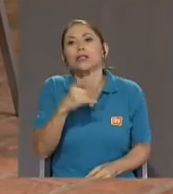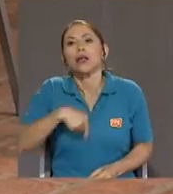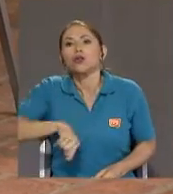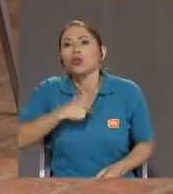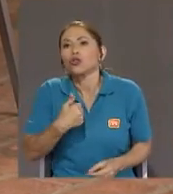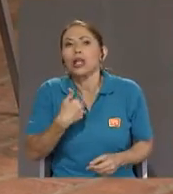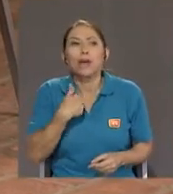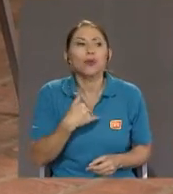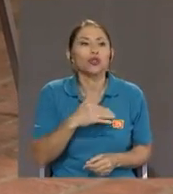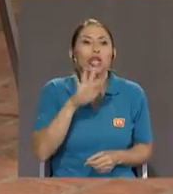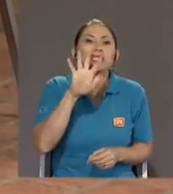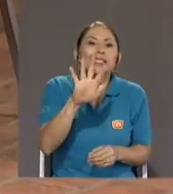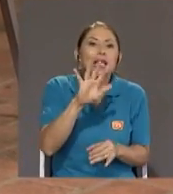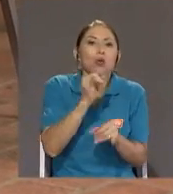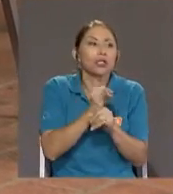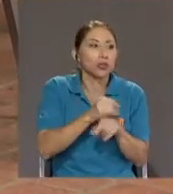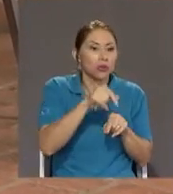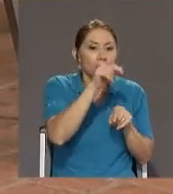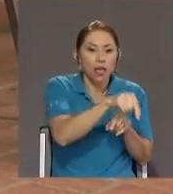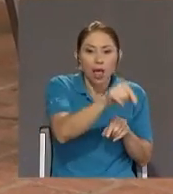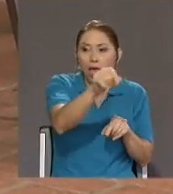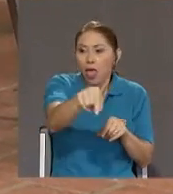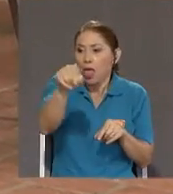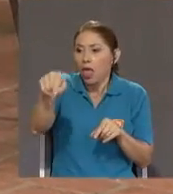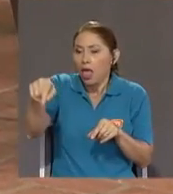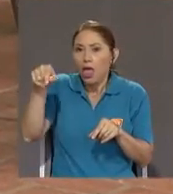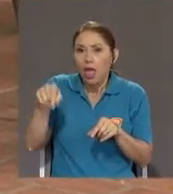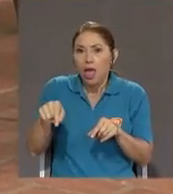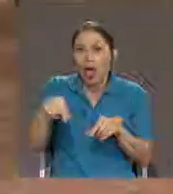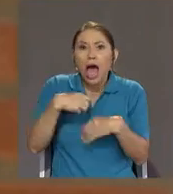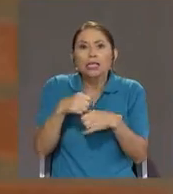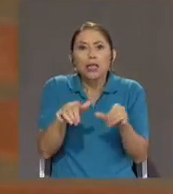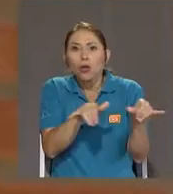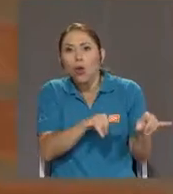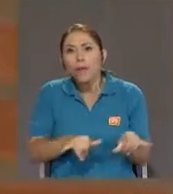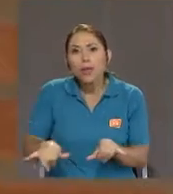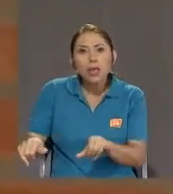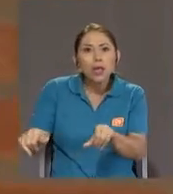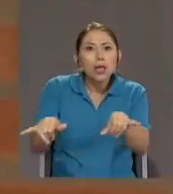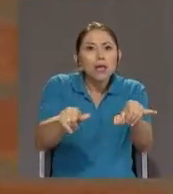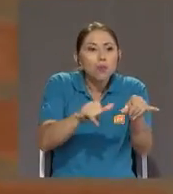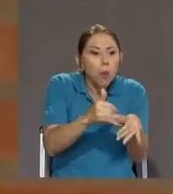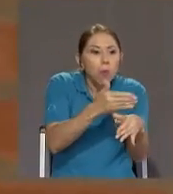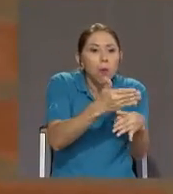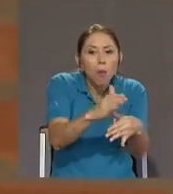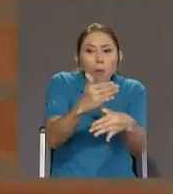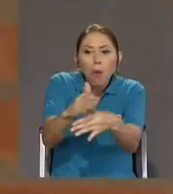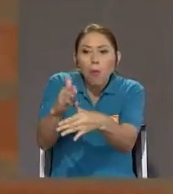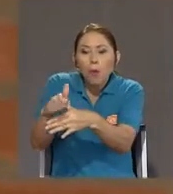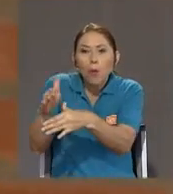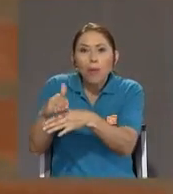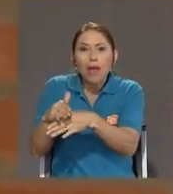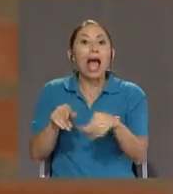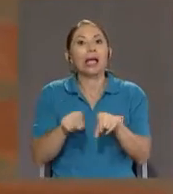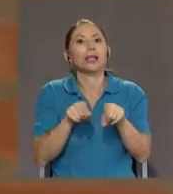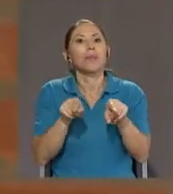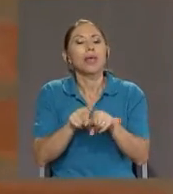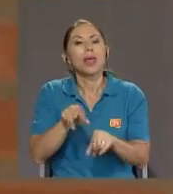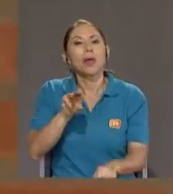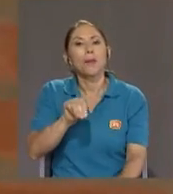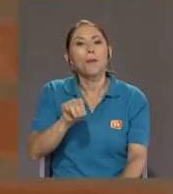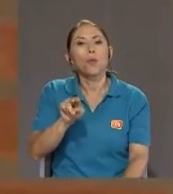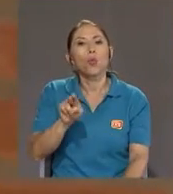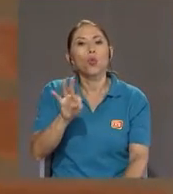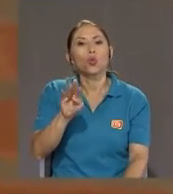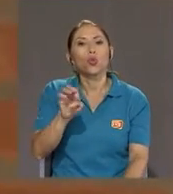5 u 8 instituciones de alguna manera haciendo pedacitos de lo mismo, y las mutuales, por cierto, se me habían quedado fuera del